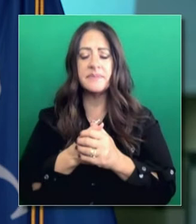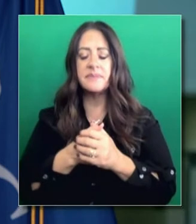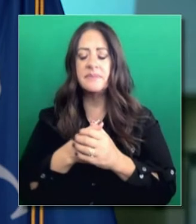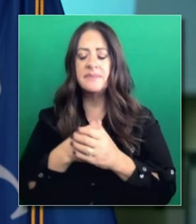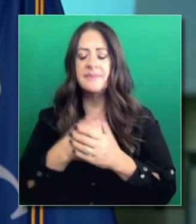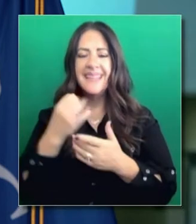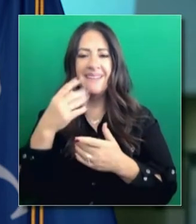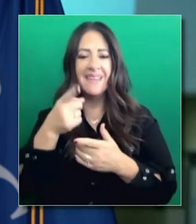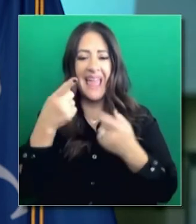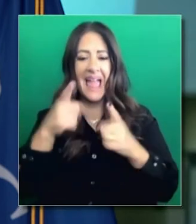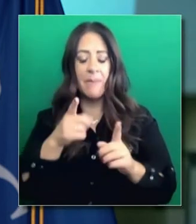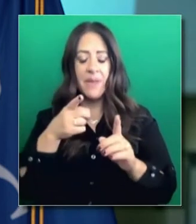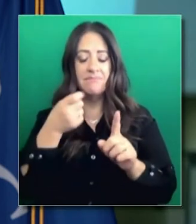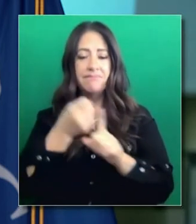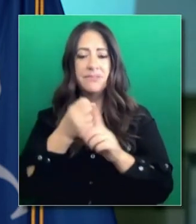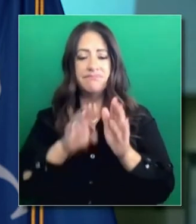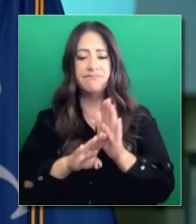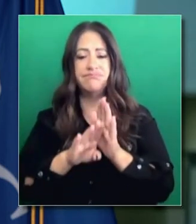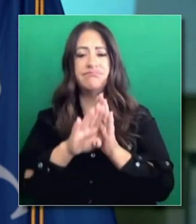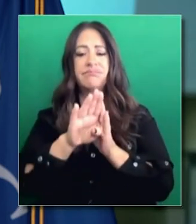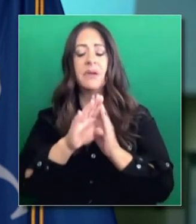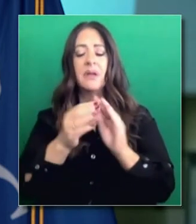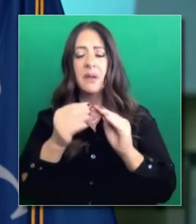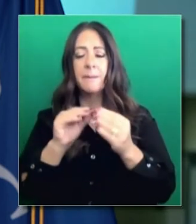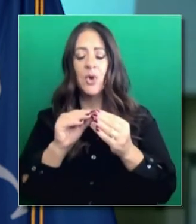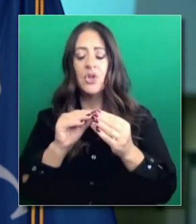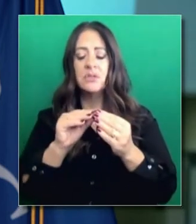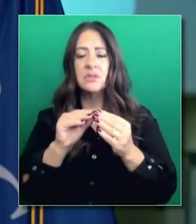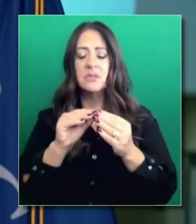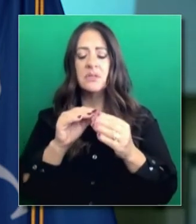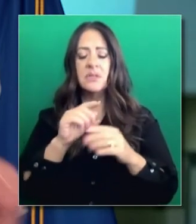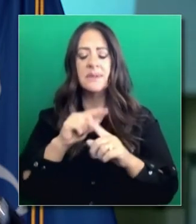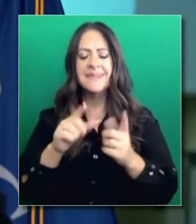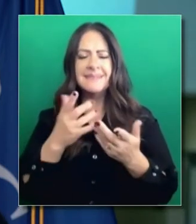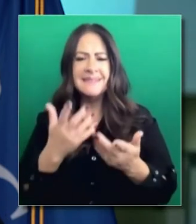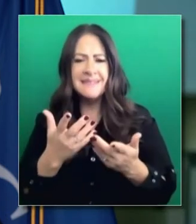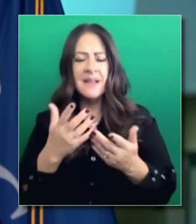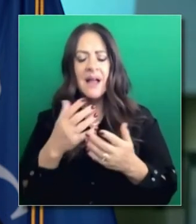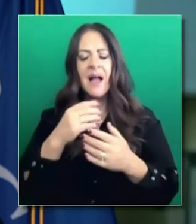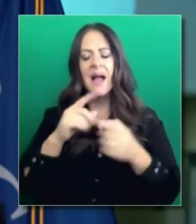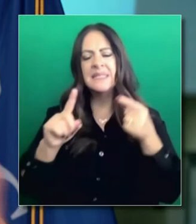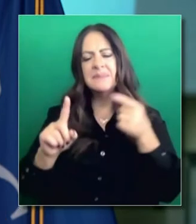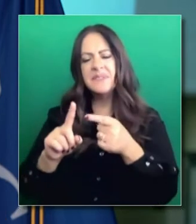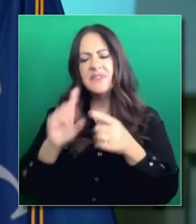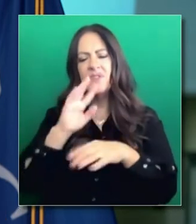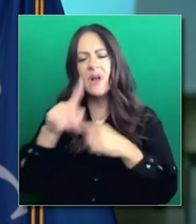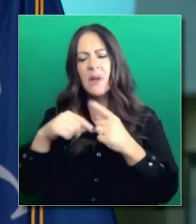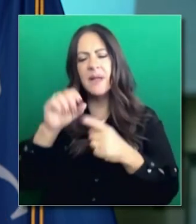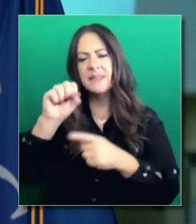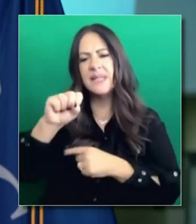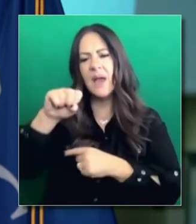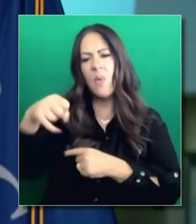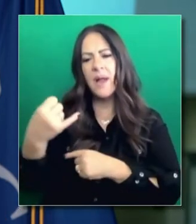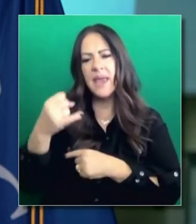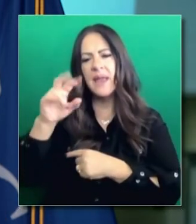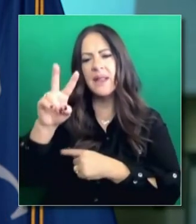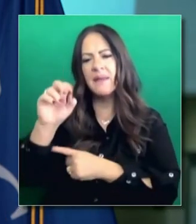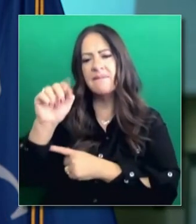el promedio estatal? Y también quería preguntarle otra pregunta en cuanto al Valle de San